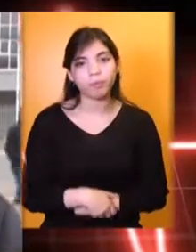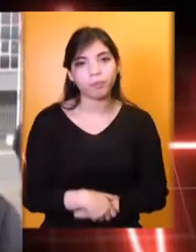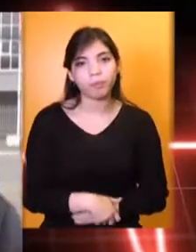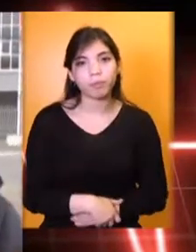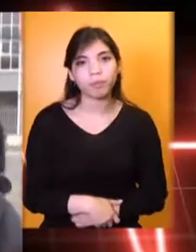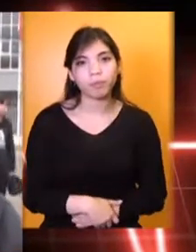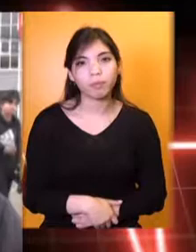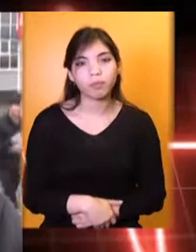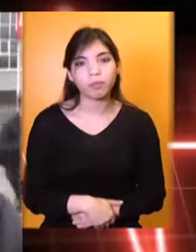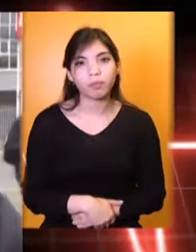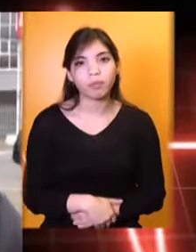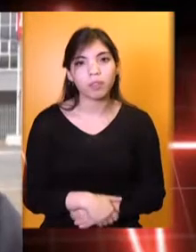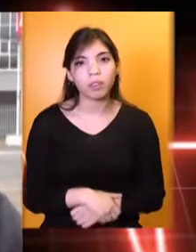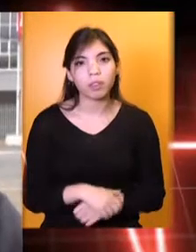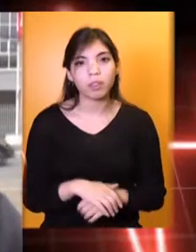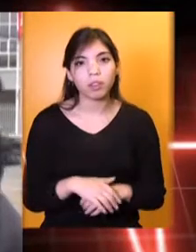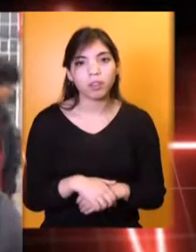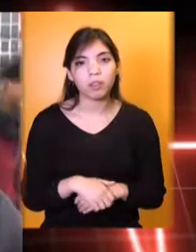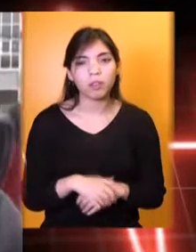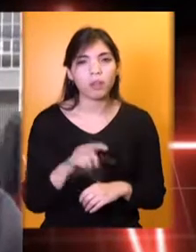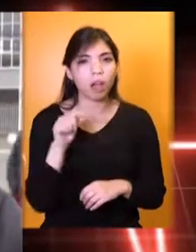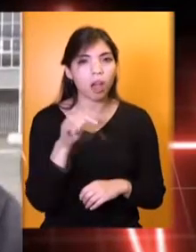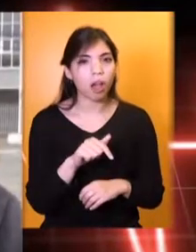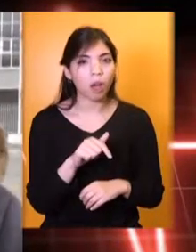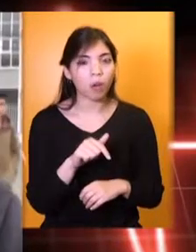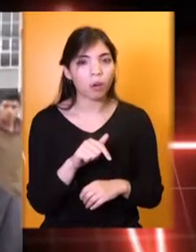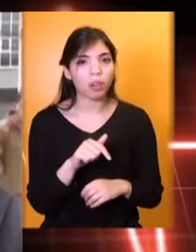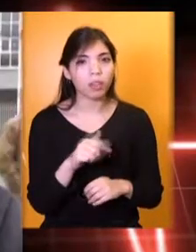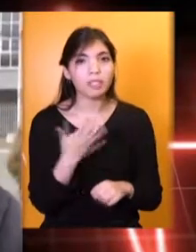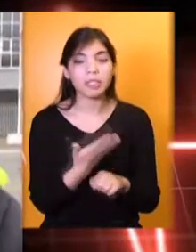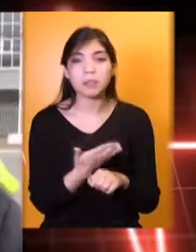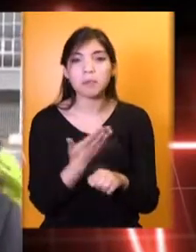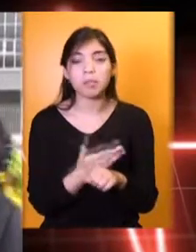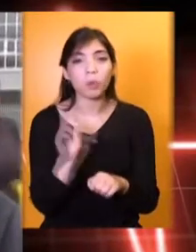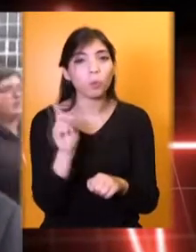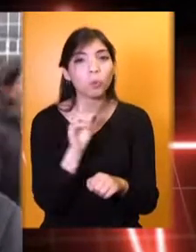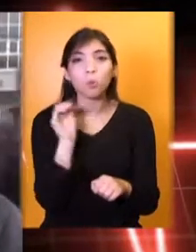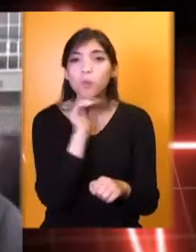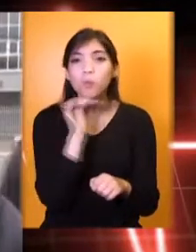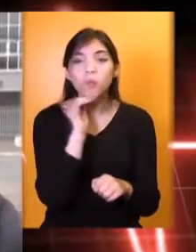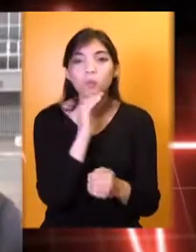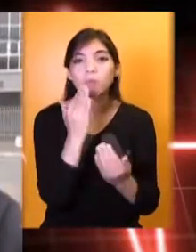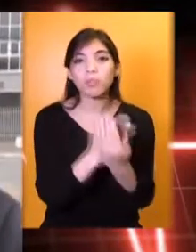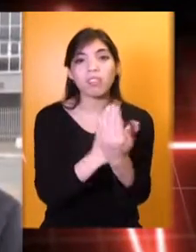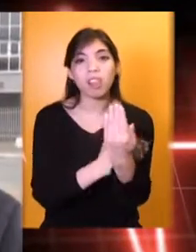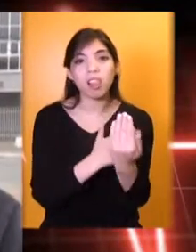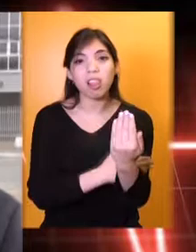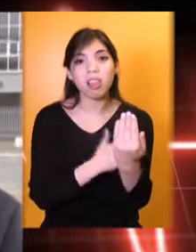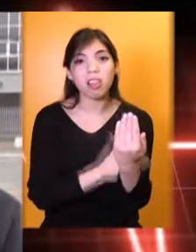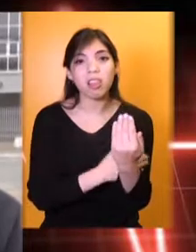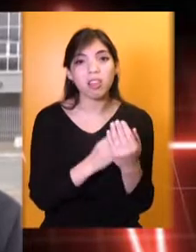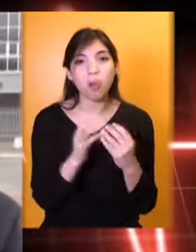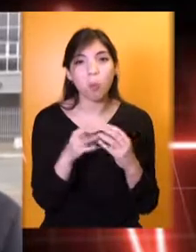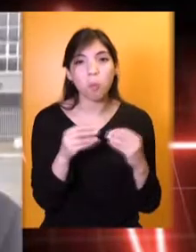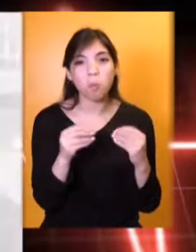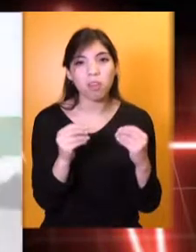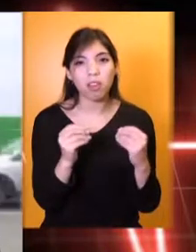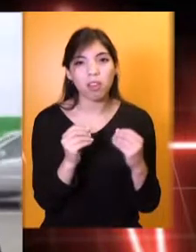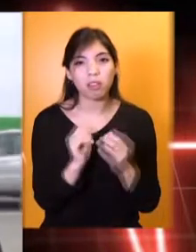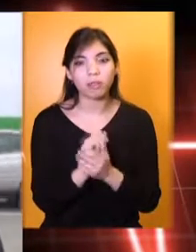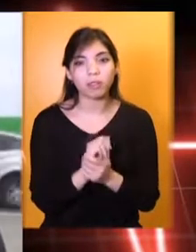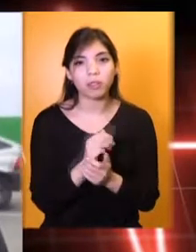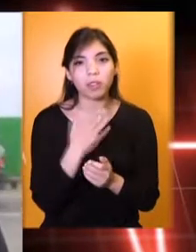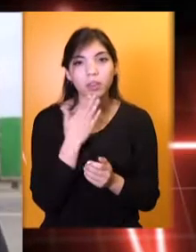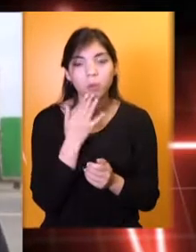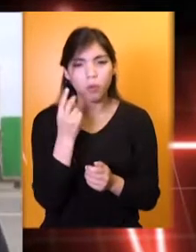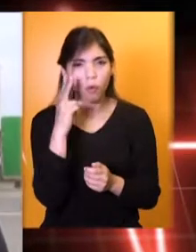Y a eso estamos con una restricción, algo así, para no seguir consumiendo leña húmeda o algo así. Habían